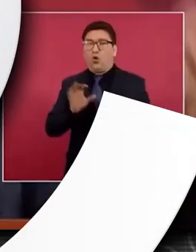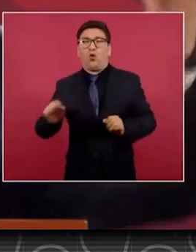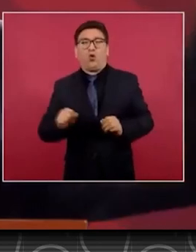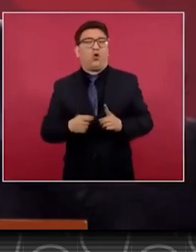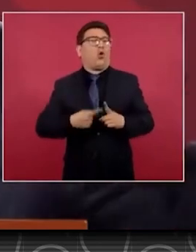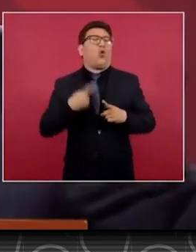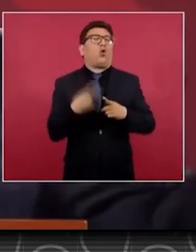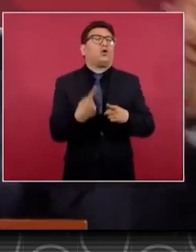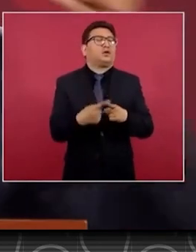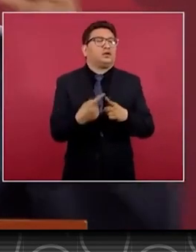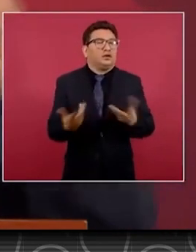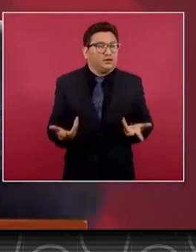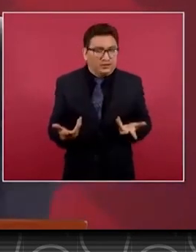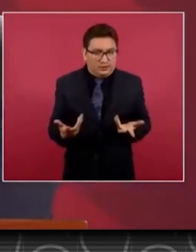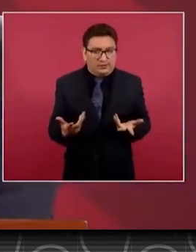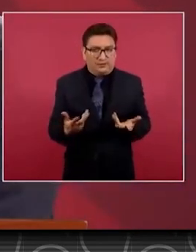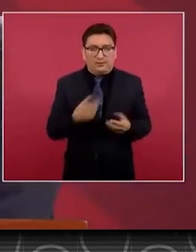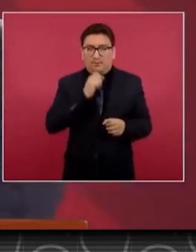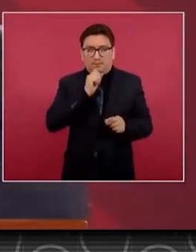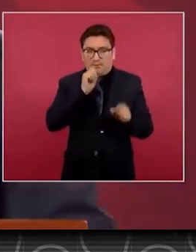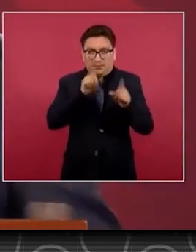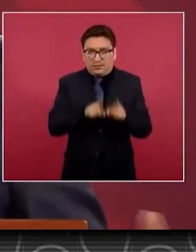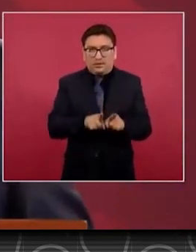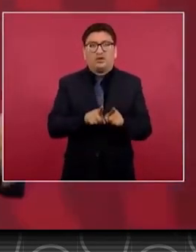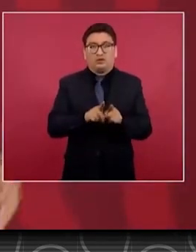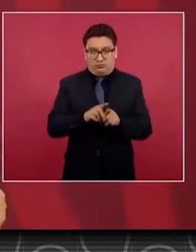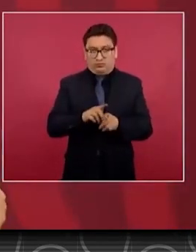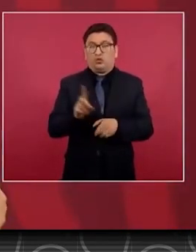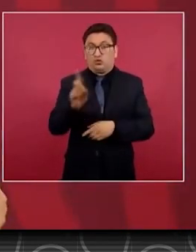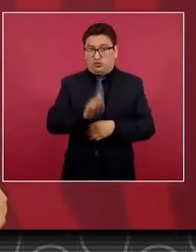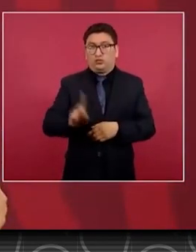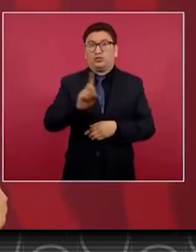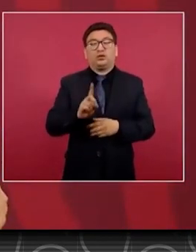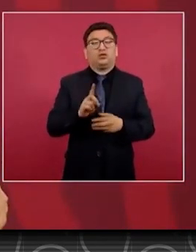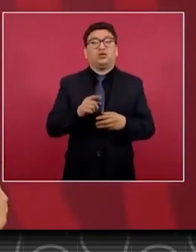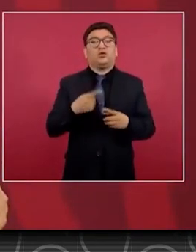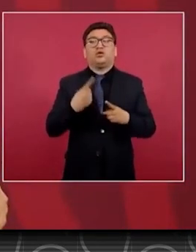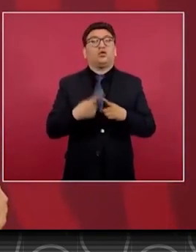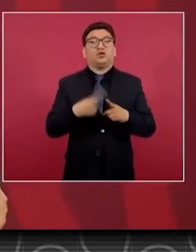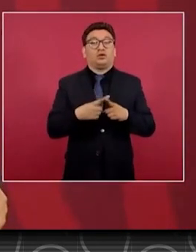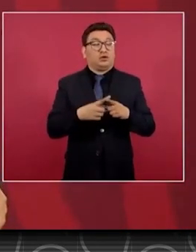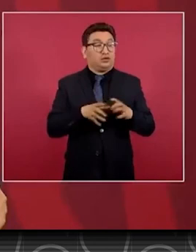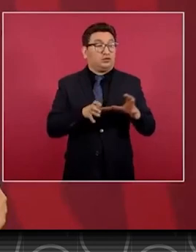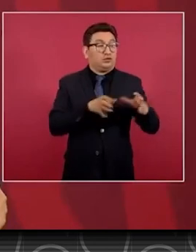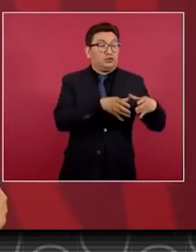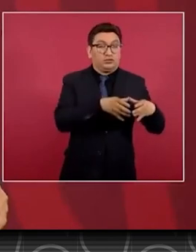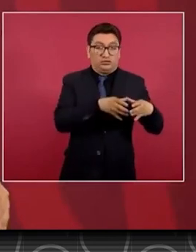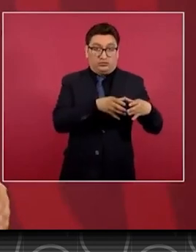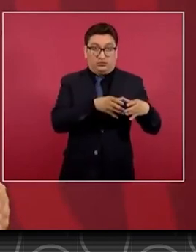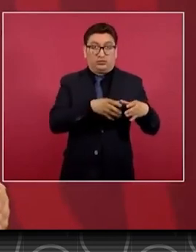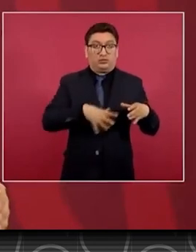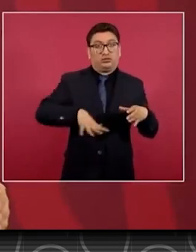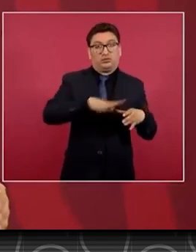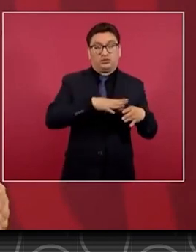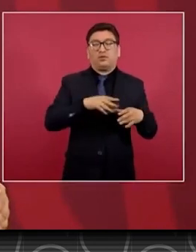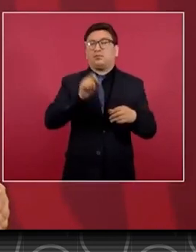Es un poco lo mismo el emplazamiento del domingo con los